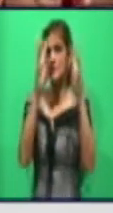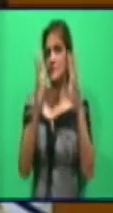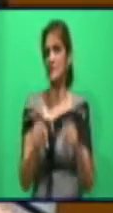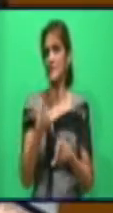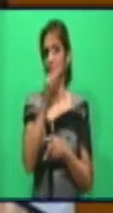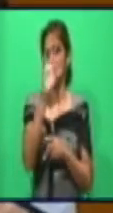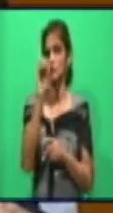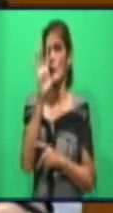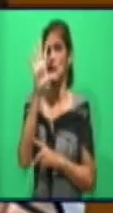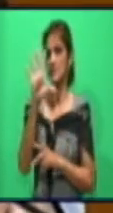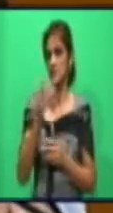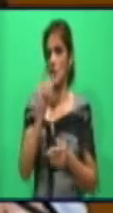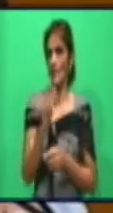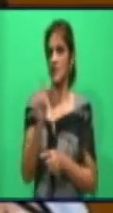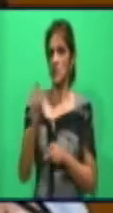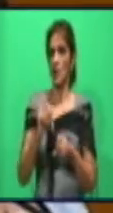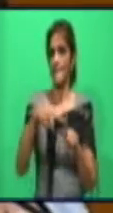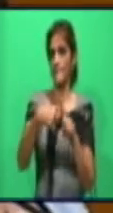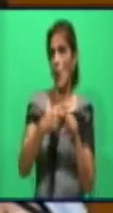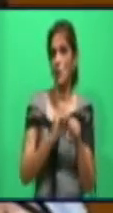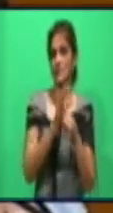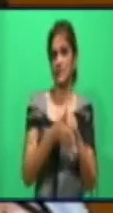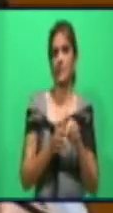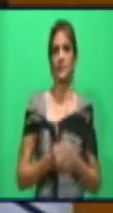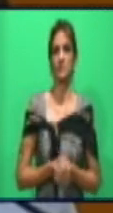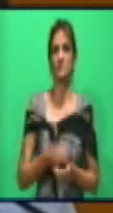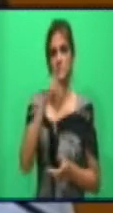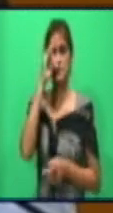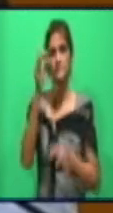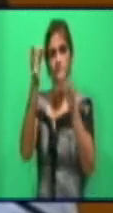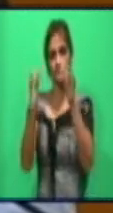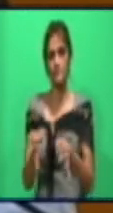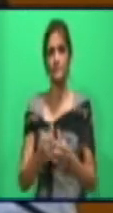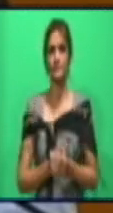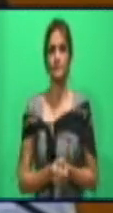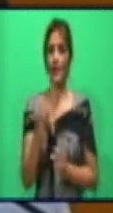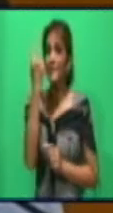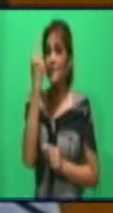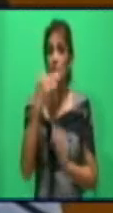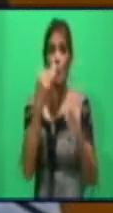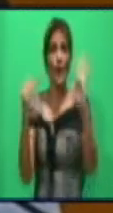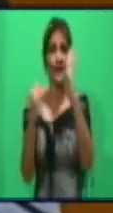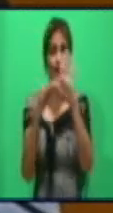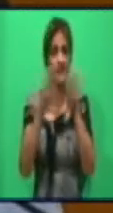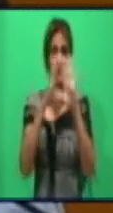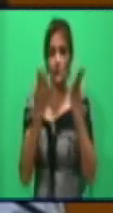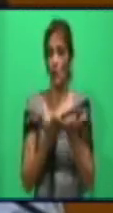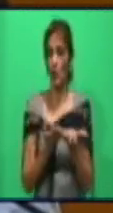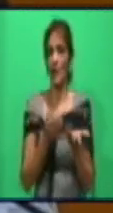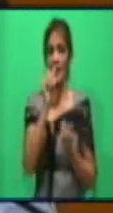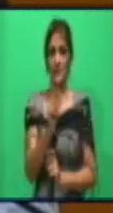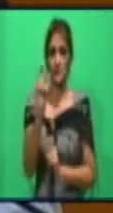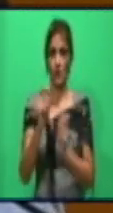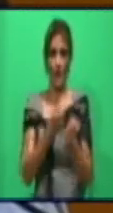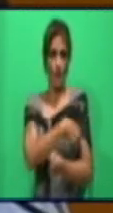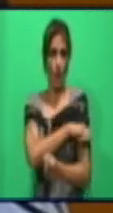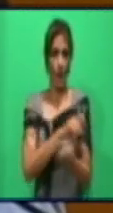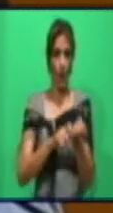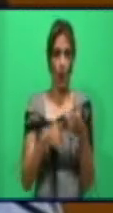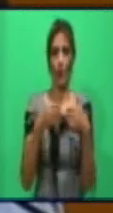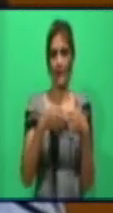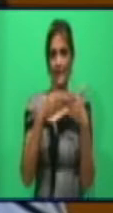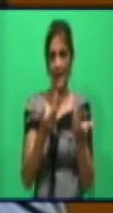es correcto primero buenas tardes a todos los granmenses gracias por estar en este panel informativo que además